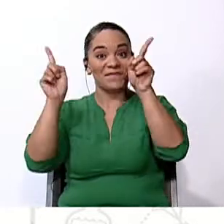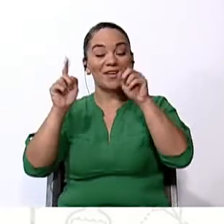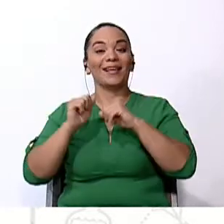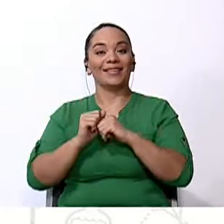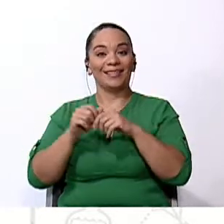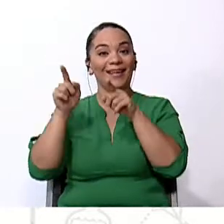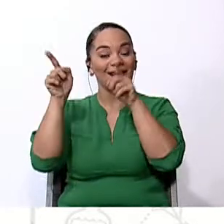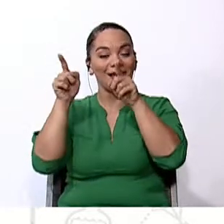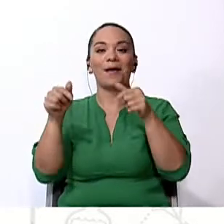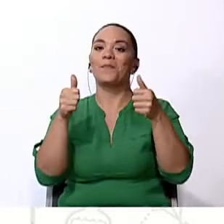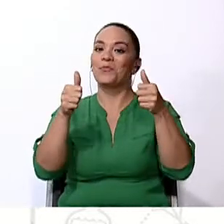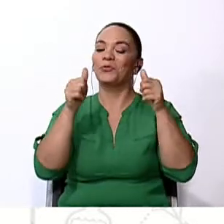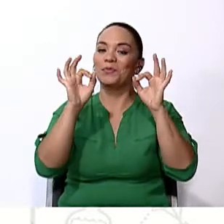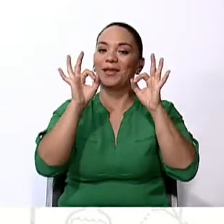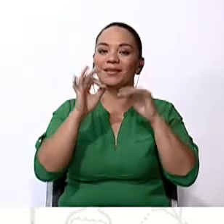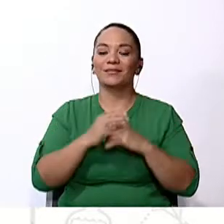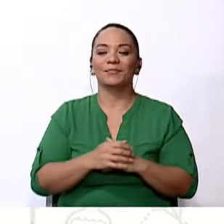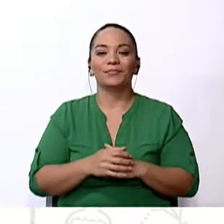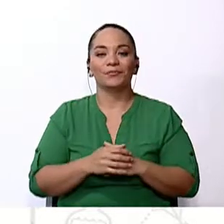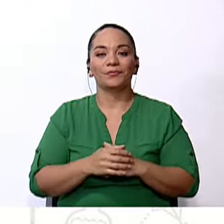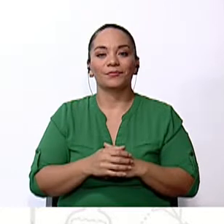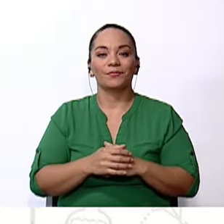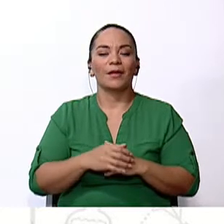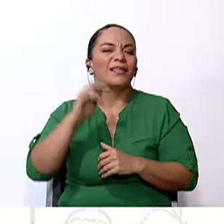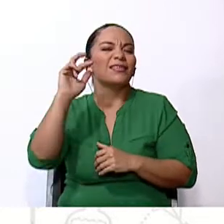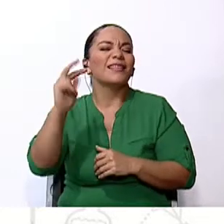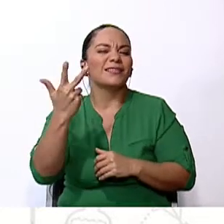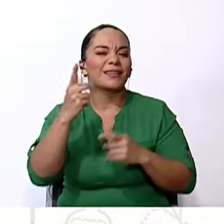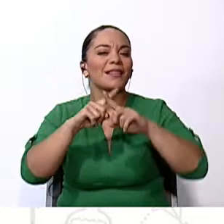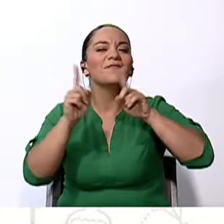¡Excelente! ¡Muy bien! ¿Y la última?